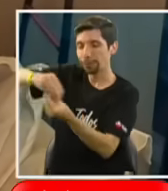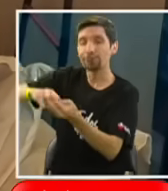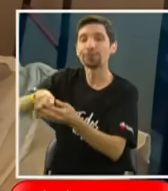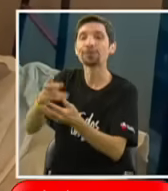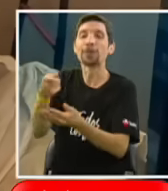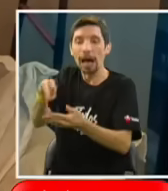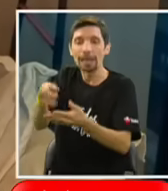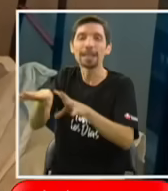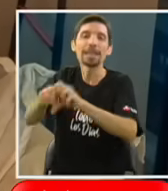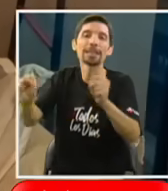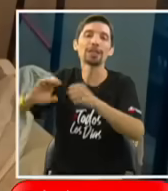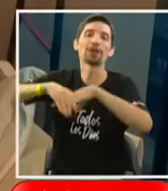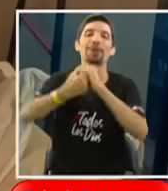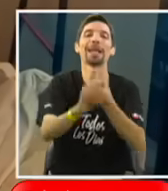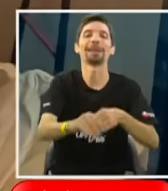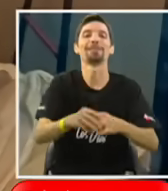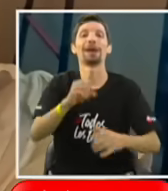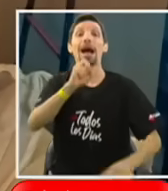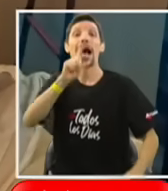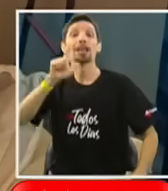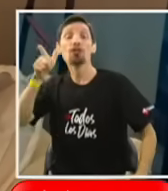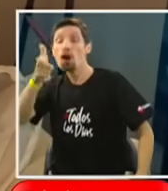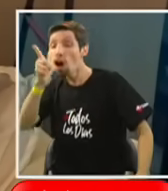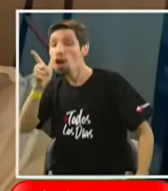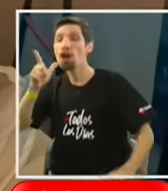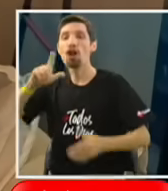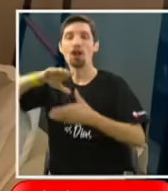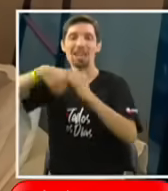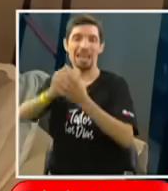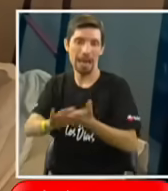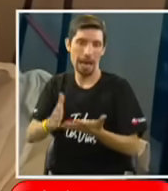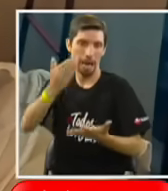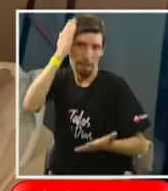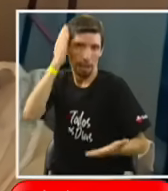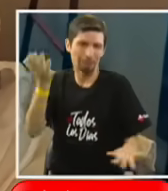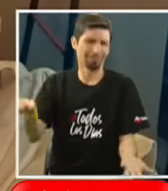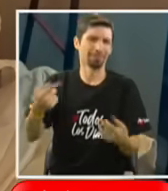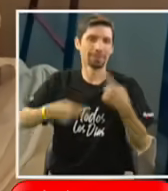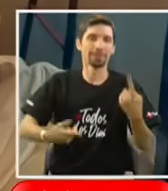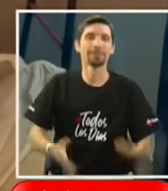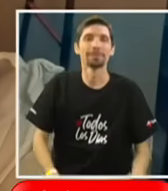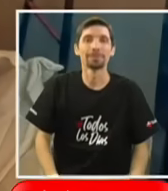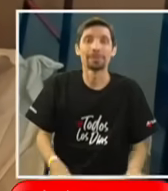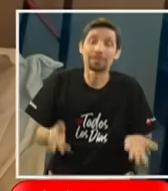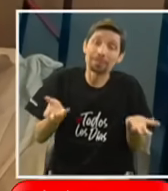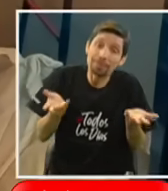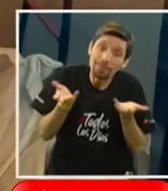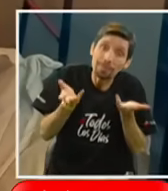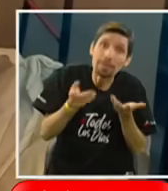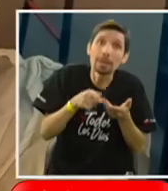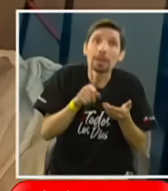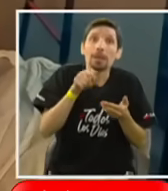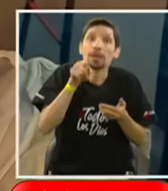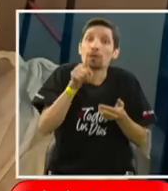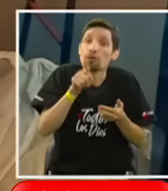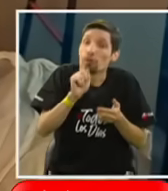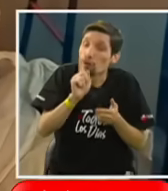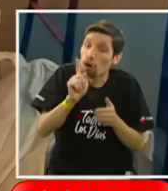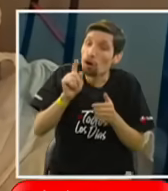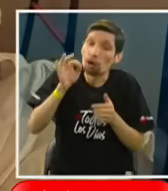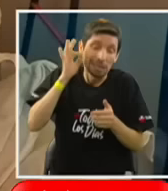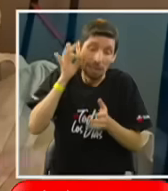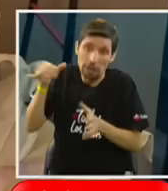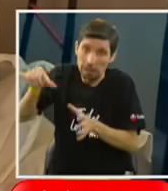¡Alcohol gel! Ay, alcalde. No, bueno. trata de no hacerlo con